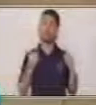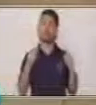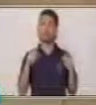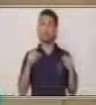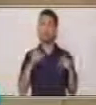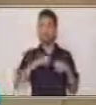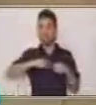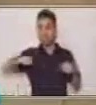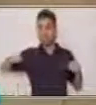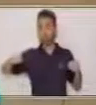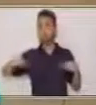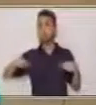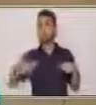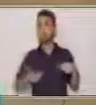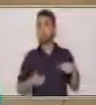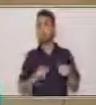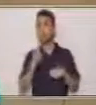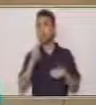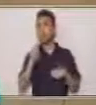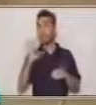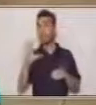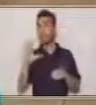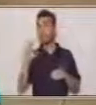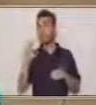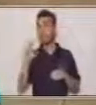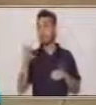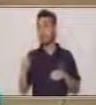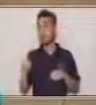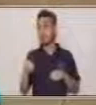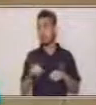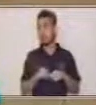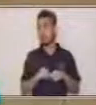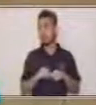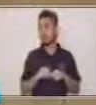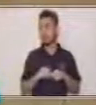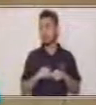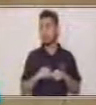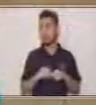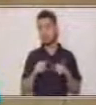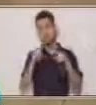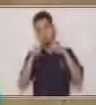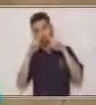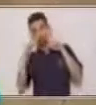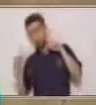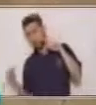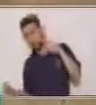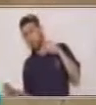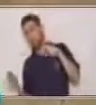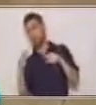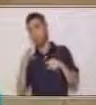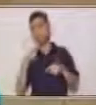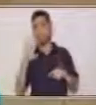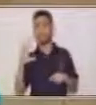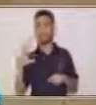triángulo acá tiene una medida de 25 centímetros. Ambos lados tienen la misma medida.